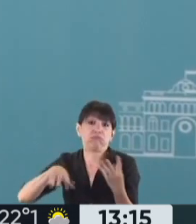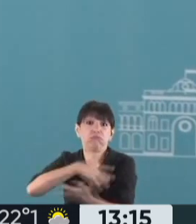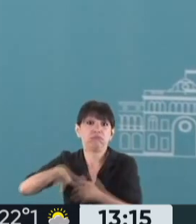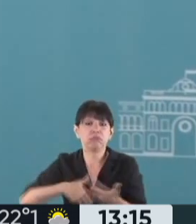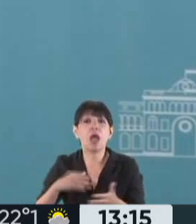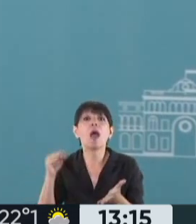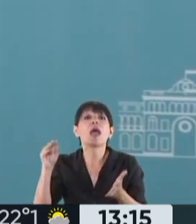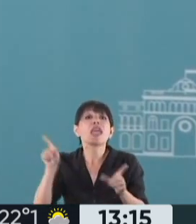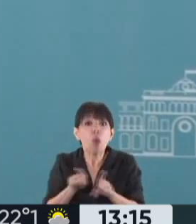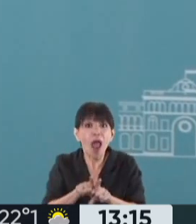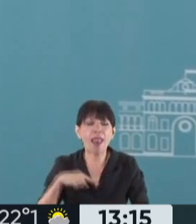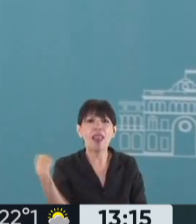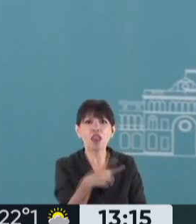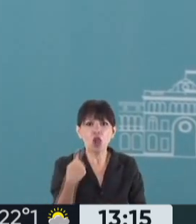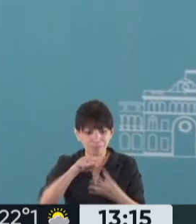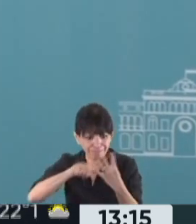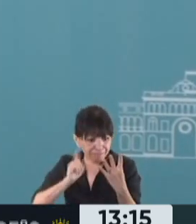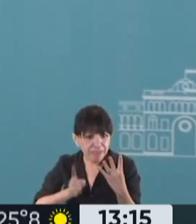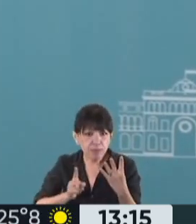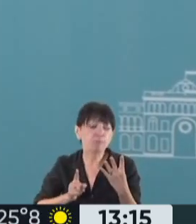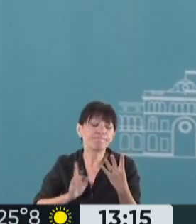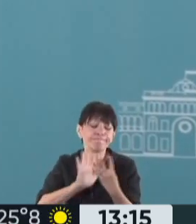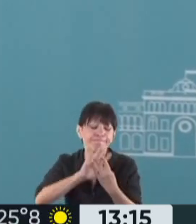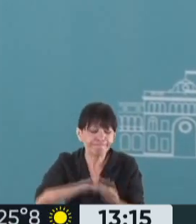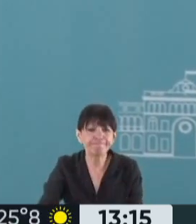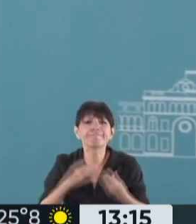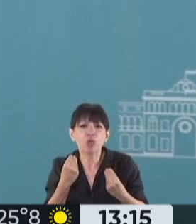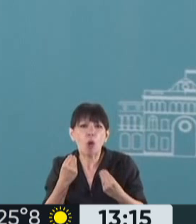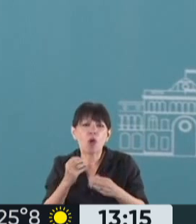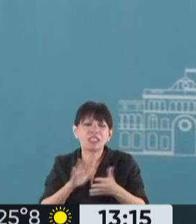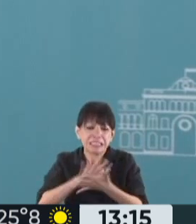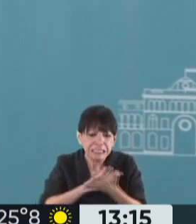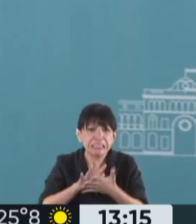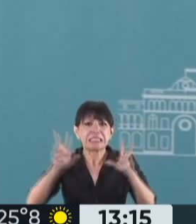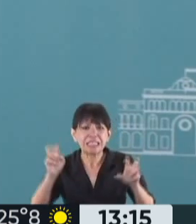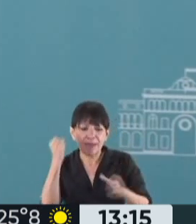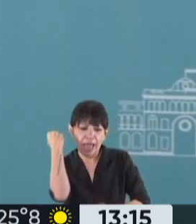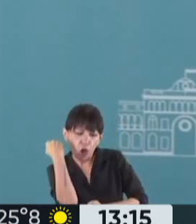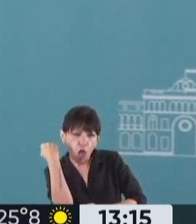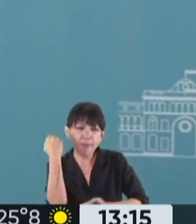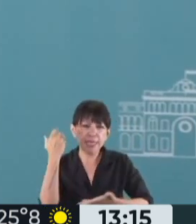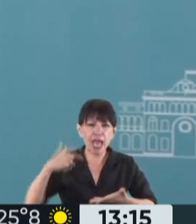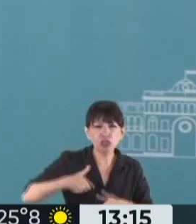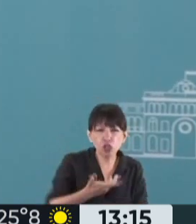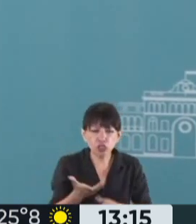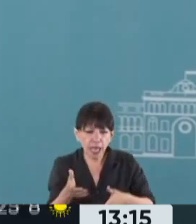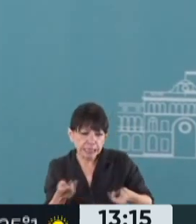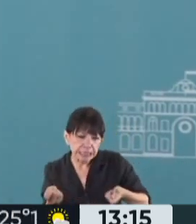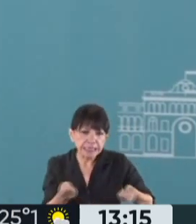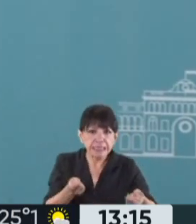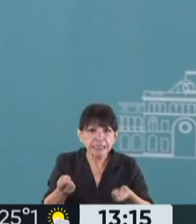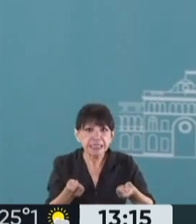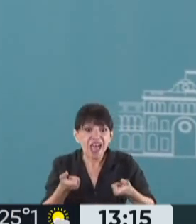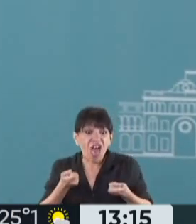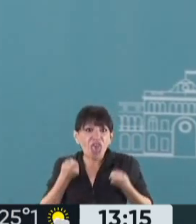hemos logrado de todas maneras llevar adelante una política económica, social, que permite en el día de hoy que